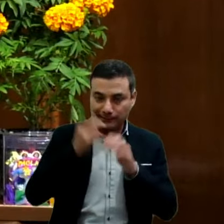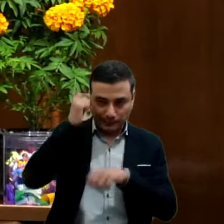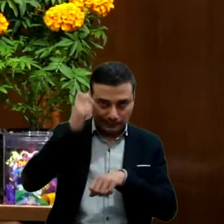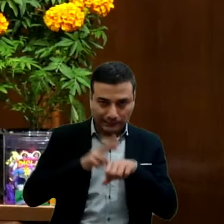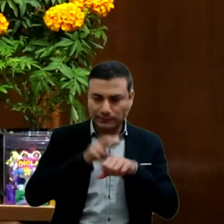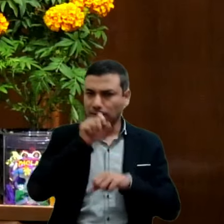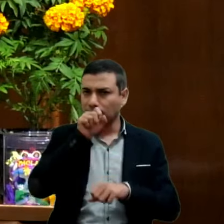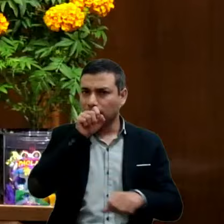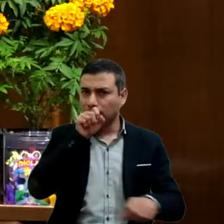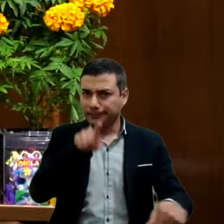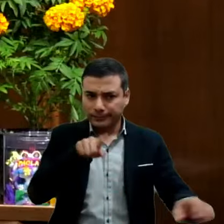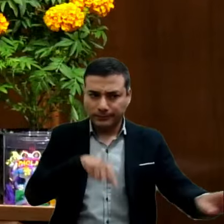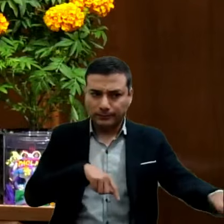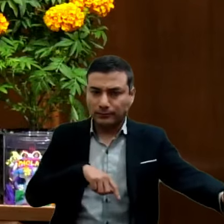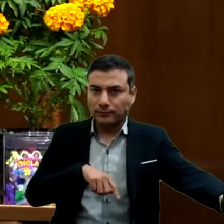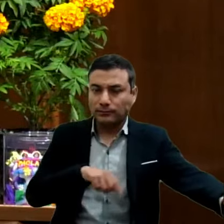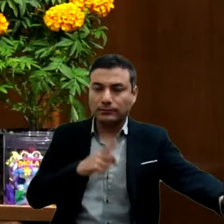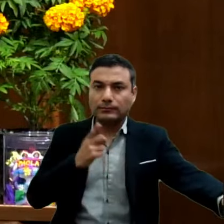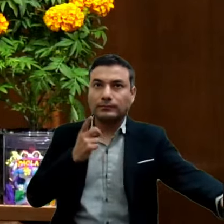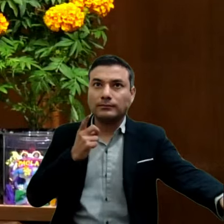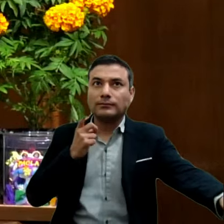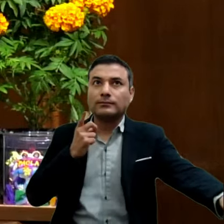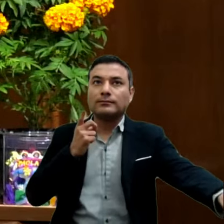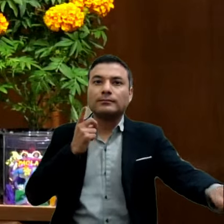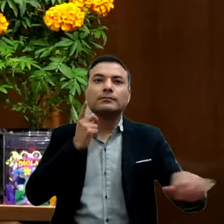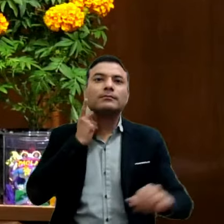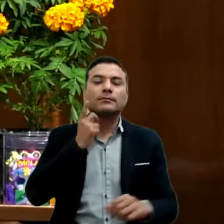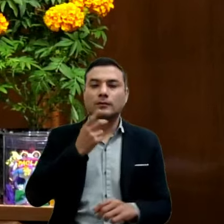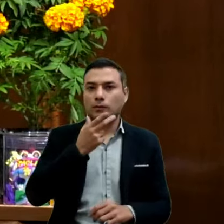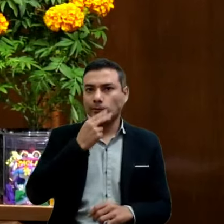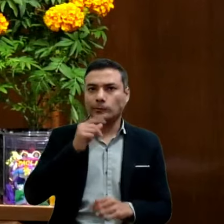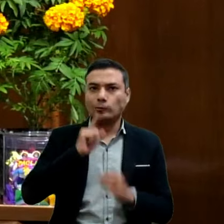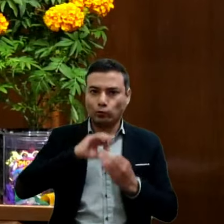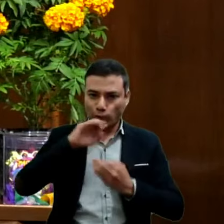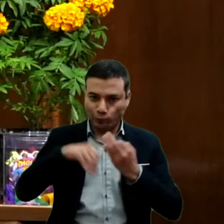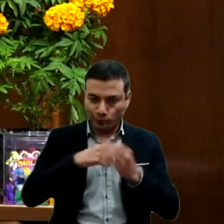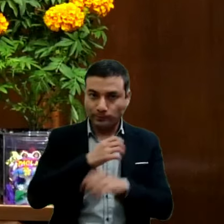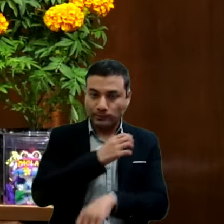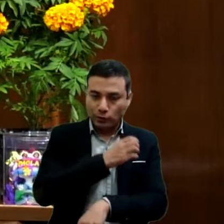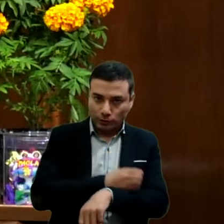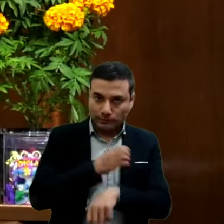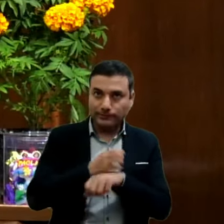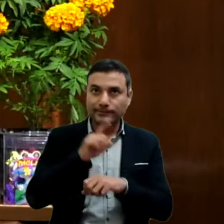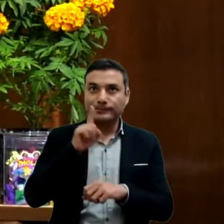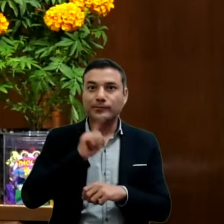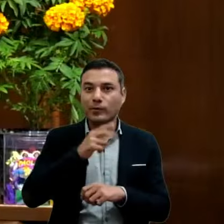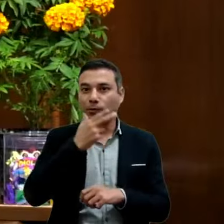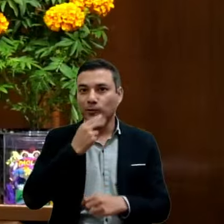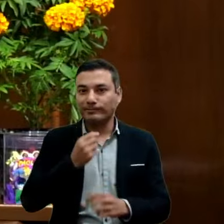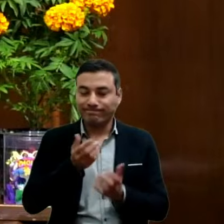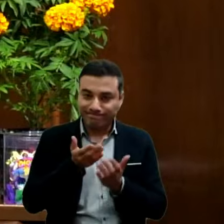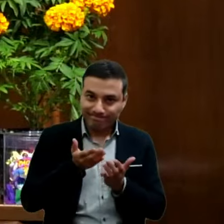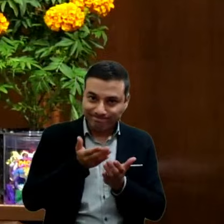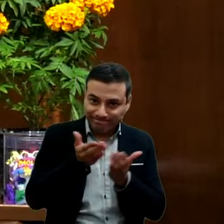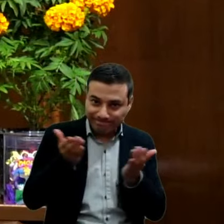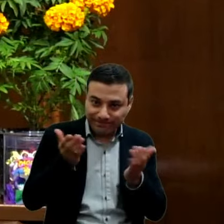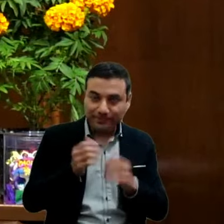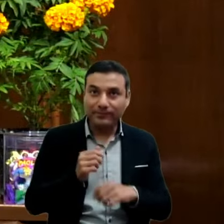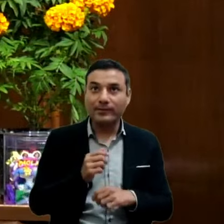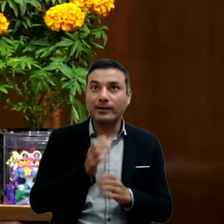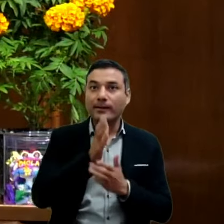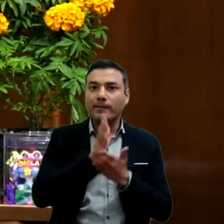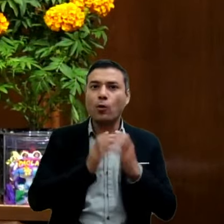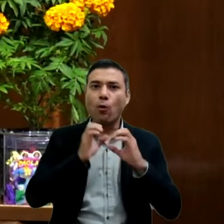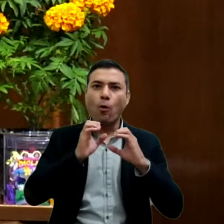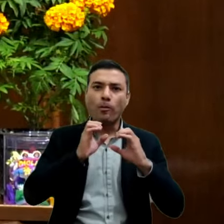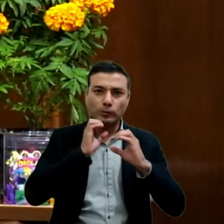y las diputadas que la integran, compañeras y compañeros diputados, a los medios de